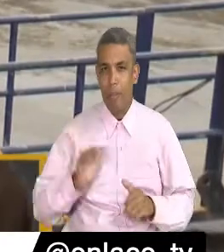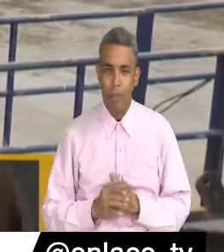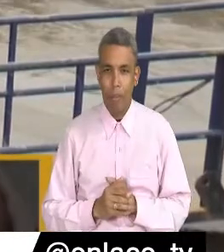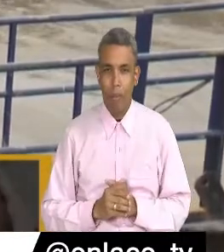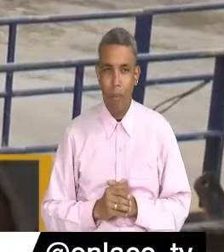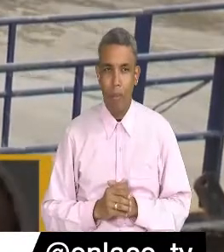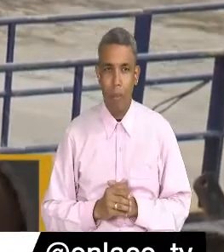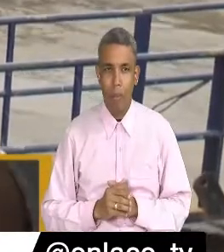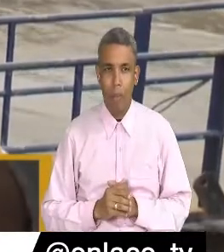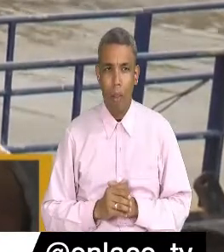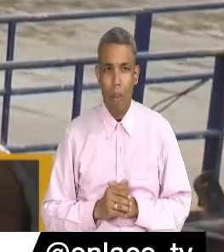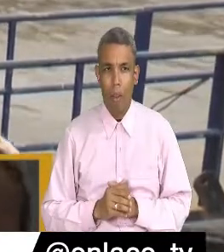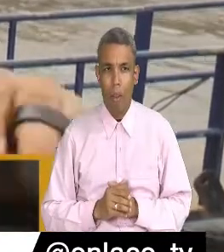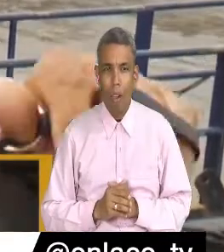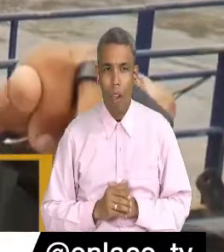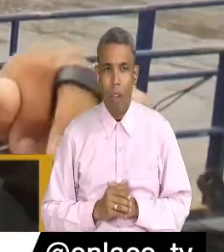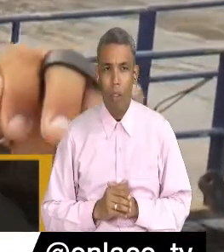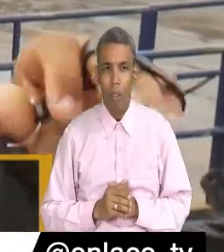mana,